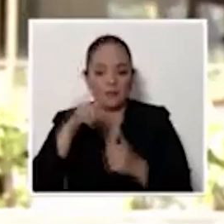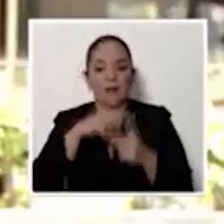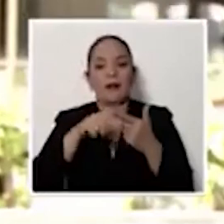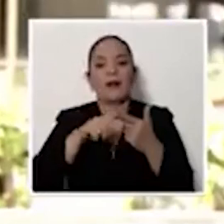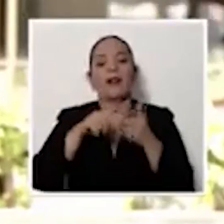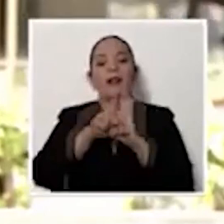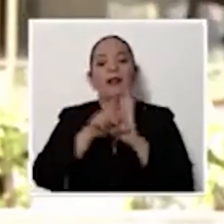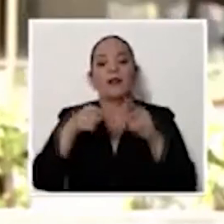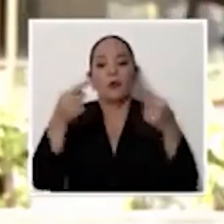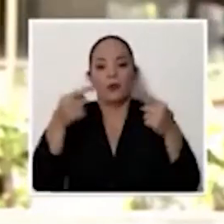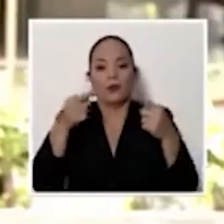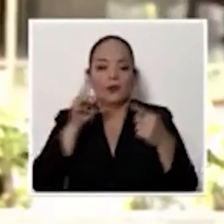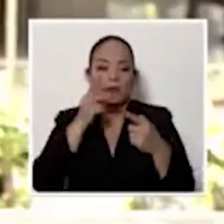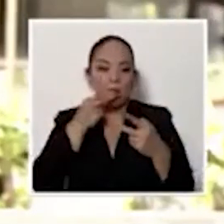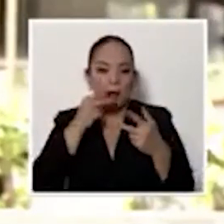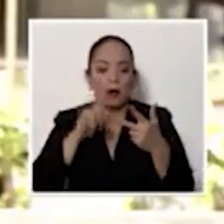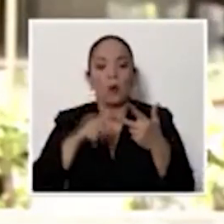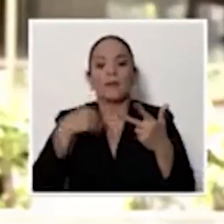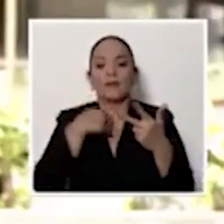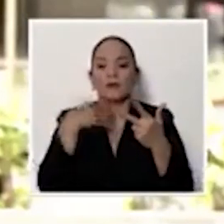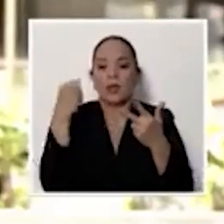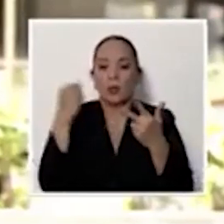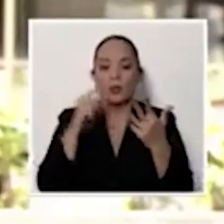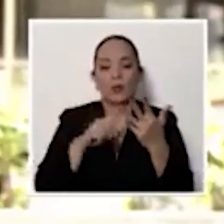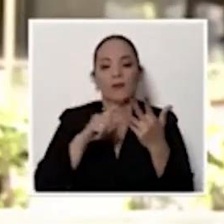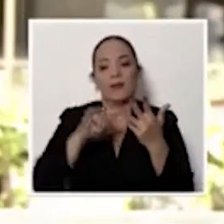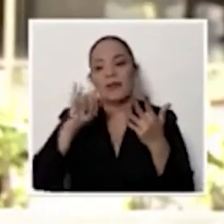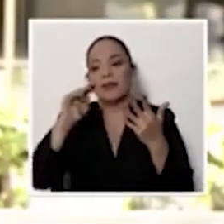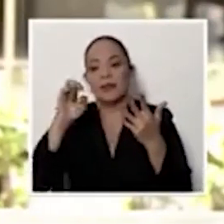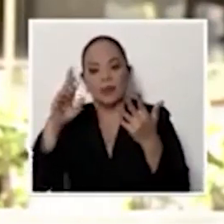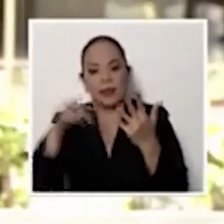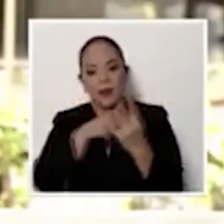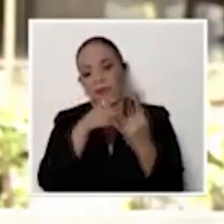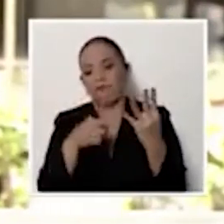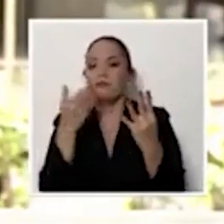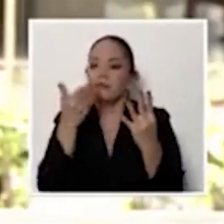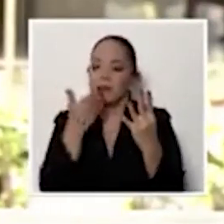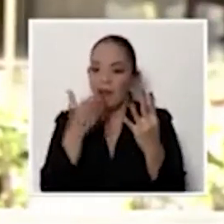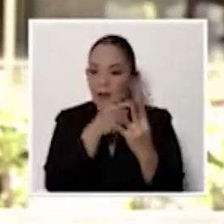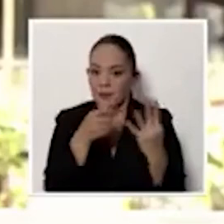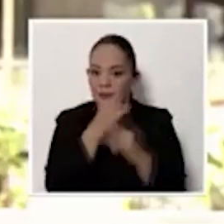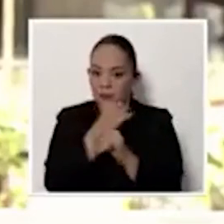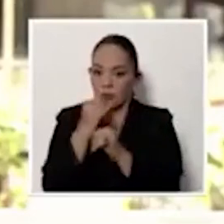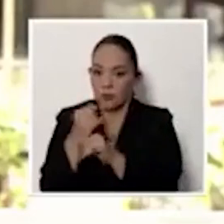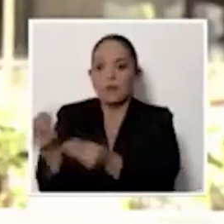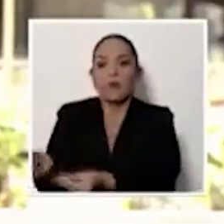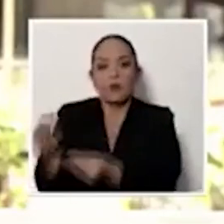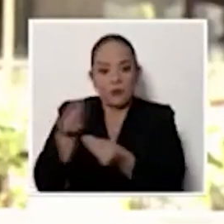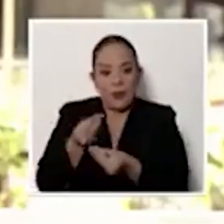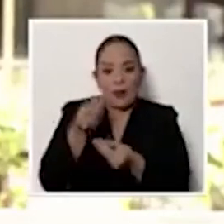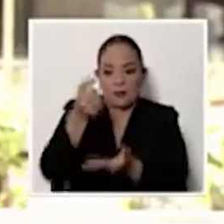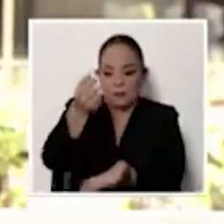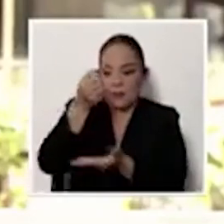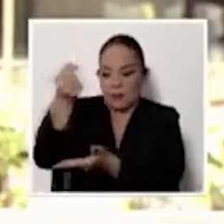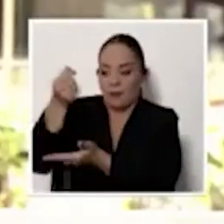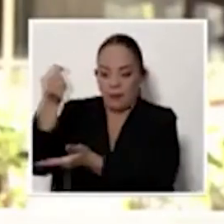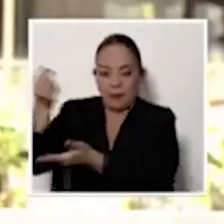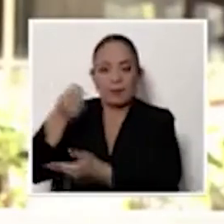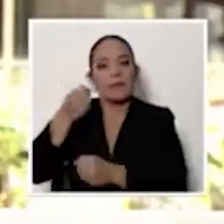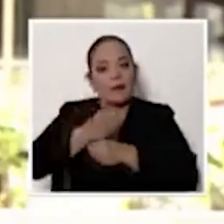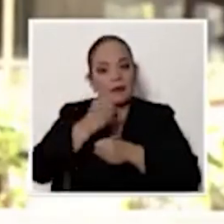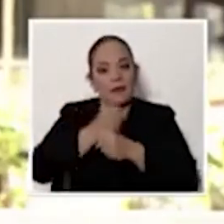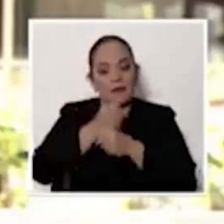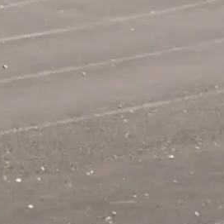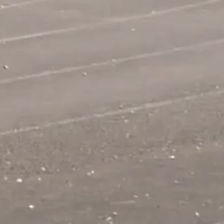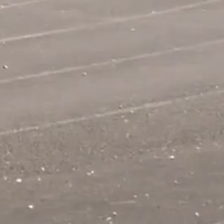el Ministerio de salud y el instituto de desarrollo rural por darnos estos recursos para poder trabajar En beneficio del